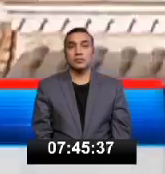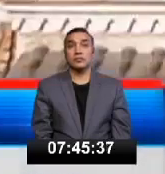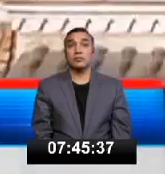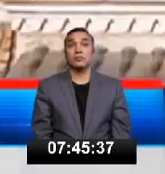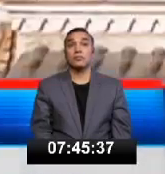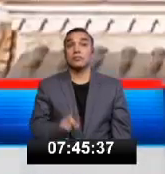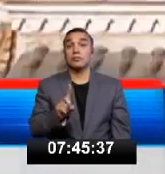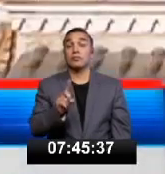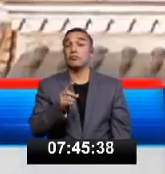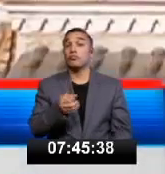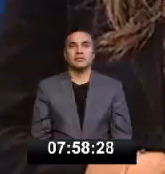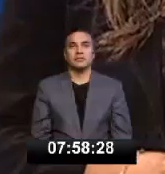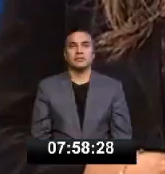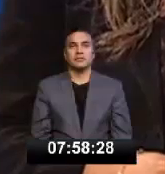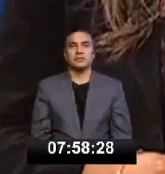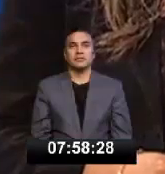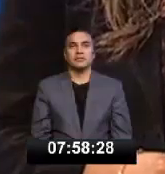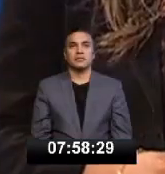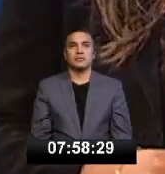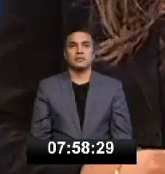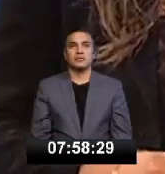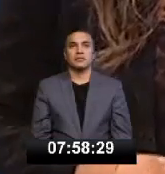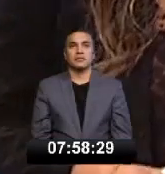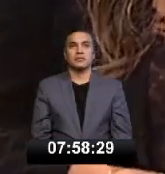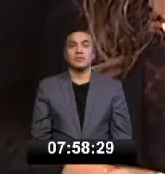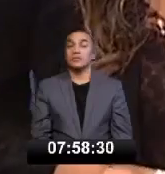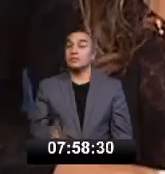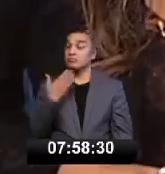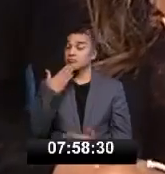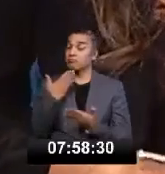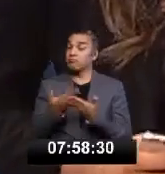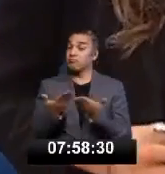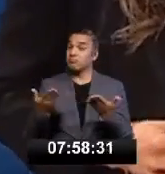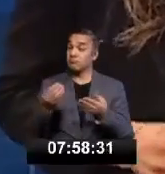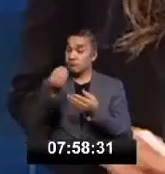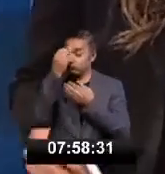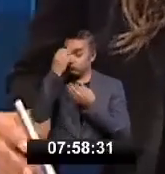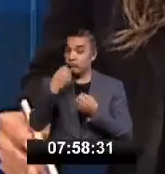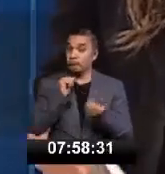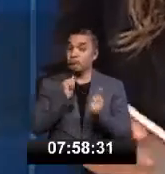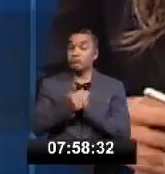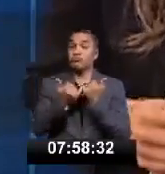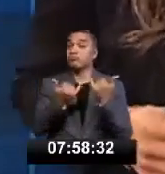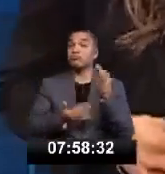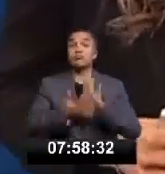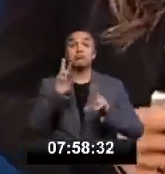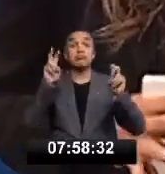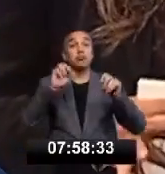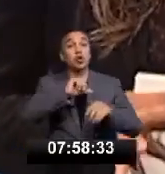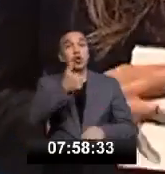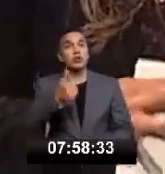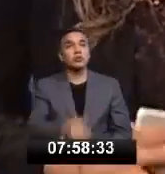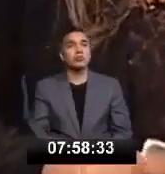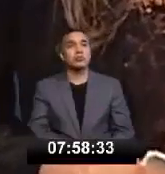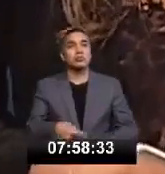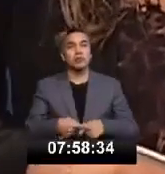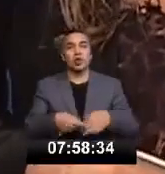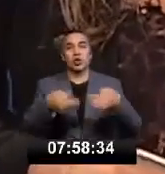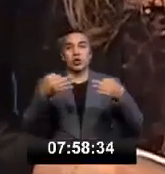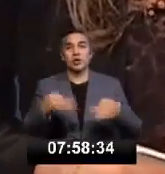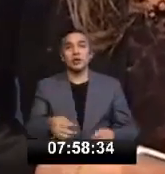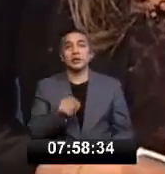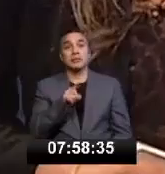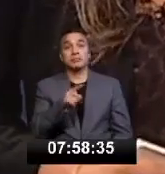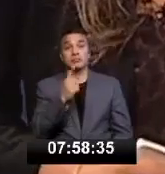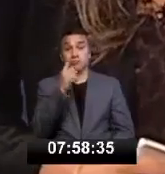Se presentan alternativas para... Gracias, Vito, por la información deportiva. Pasamos a otros temas. Tras confirmarse